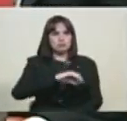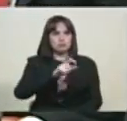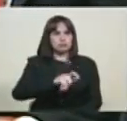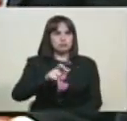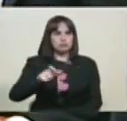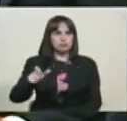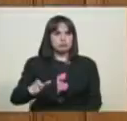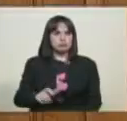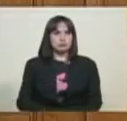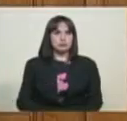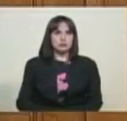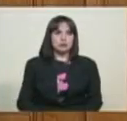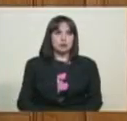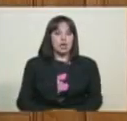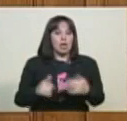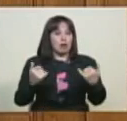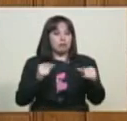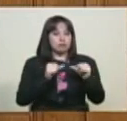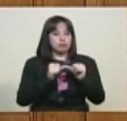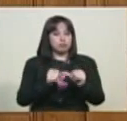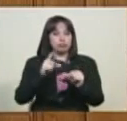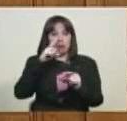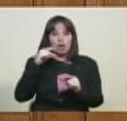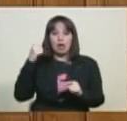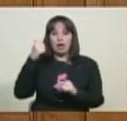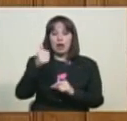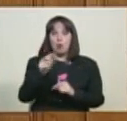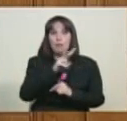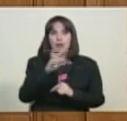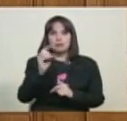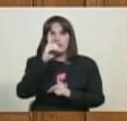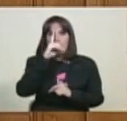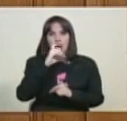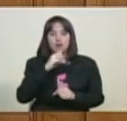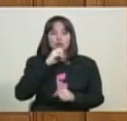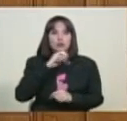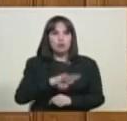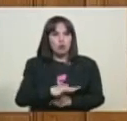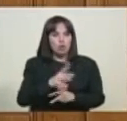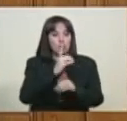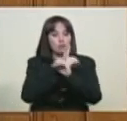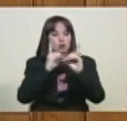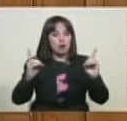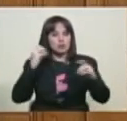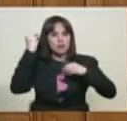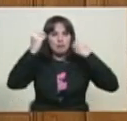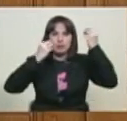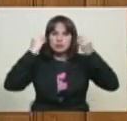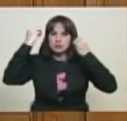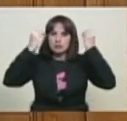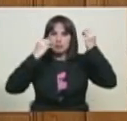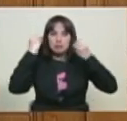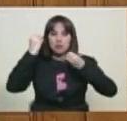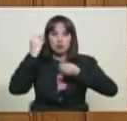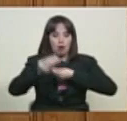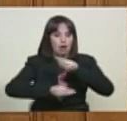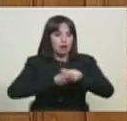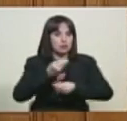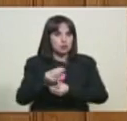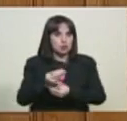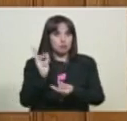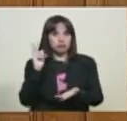contemplado y ha construido a lo largo de estos 20 años una democracia de pensamiento, de acción,